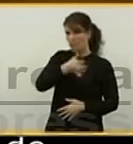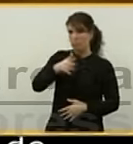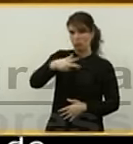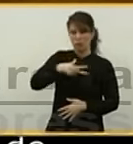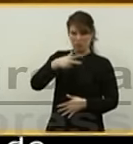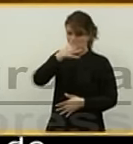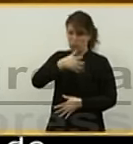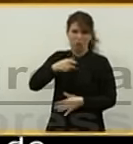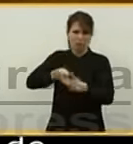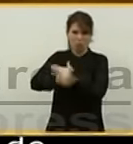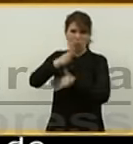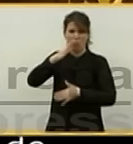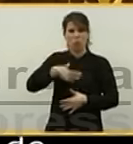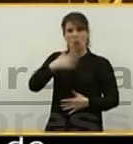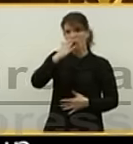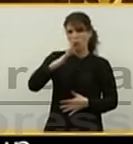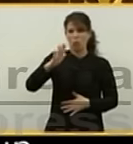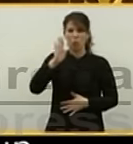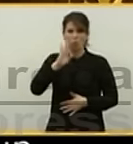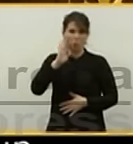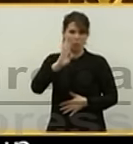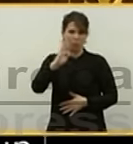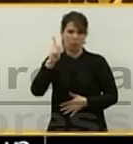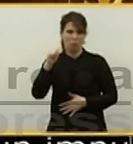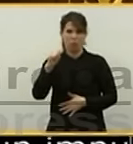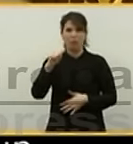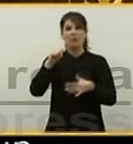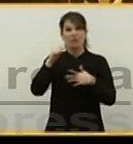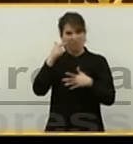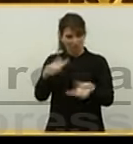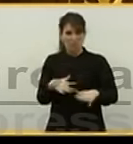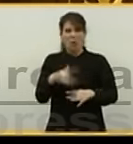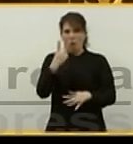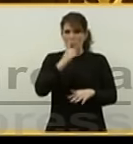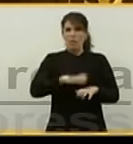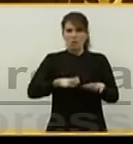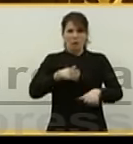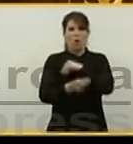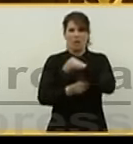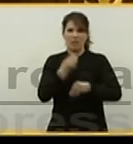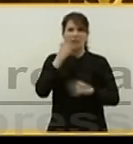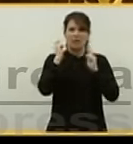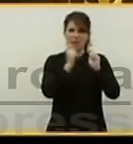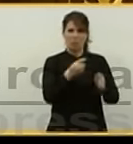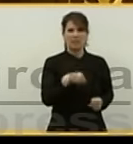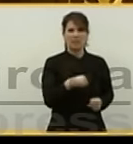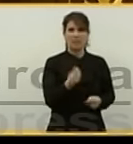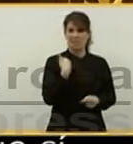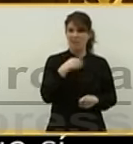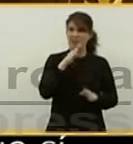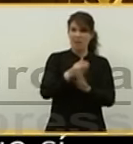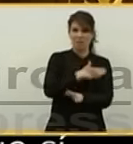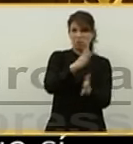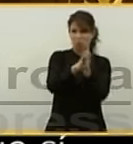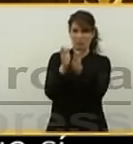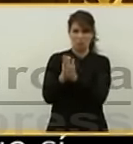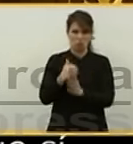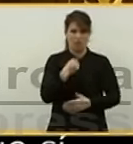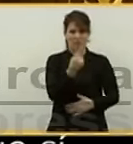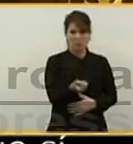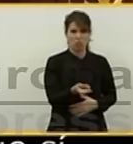una mayoría que sí sumaría para hacerle a usted presidente. Creo que lo han dicho ya muchos oradores que me han precedido. Y para configurar un